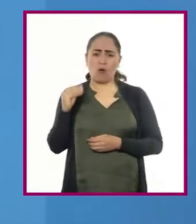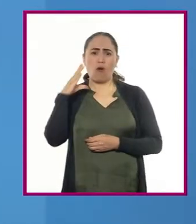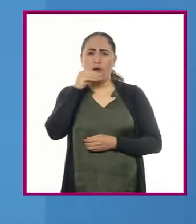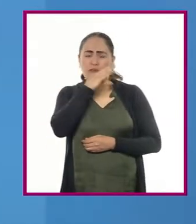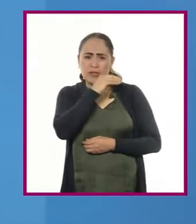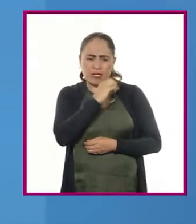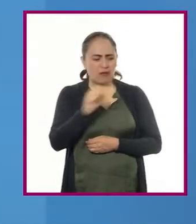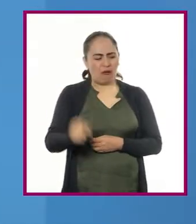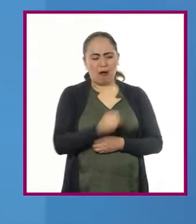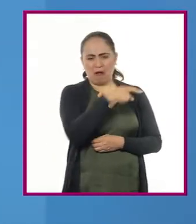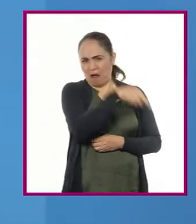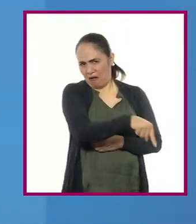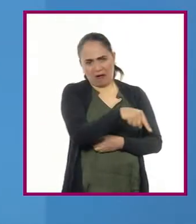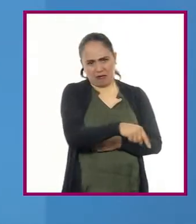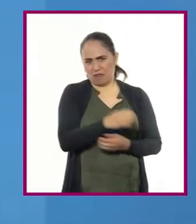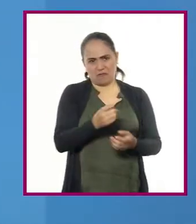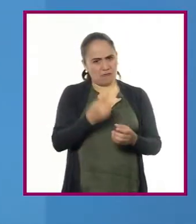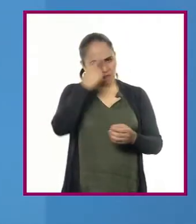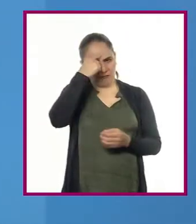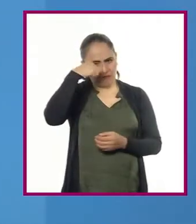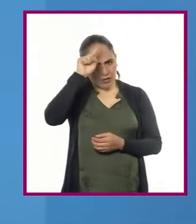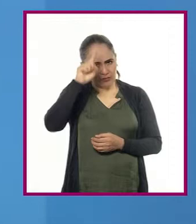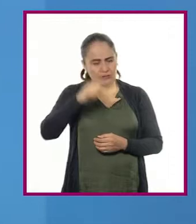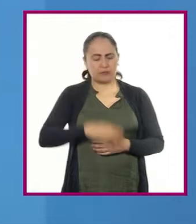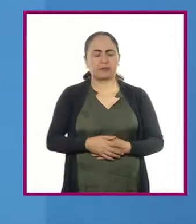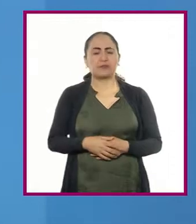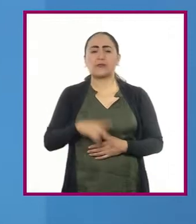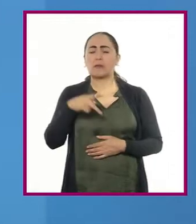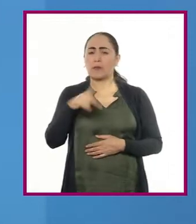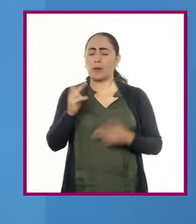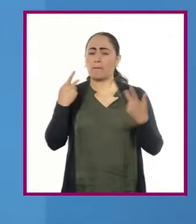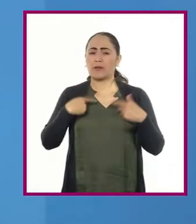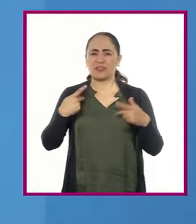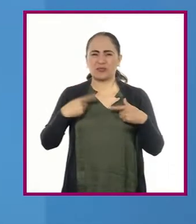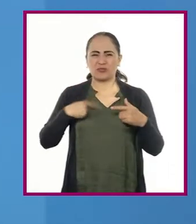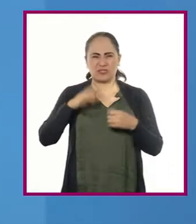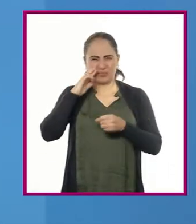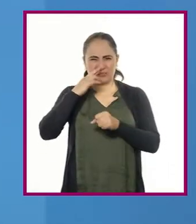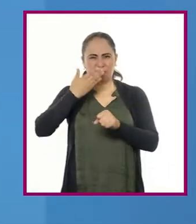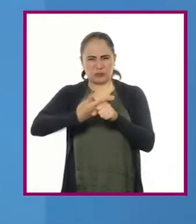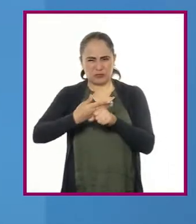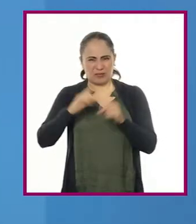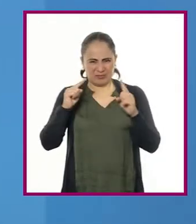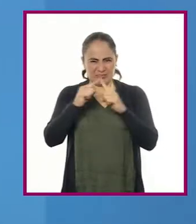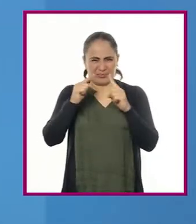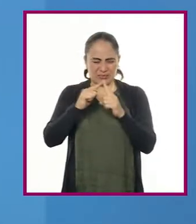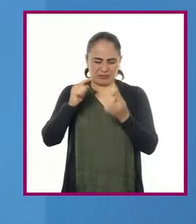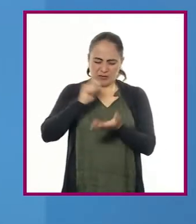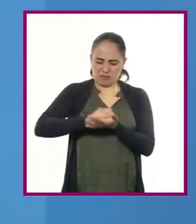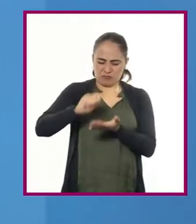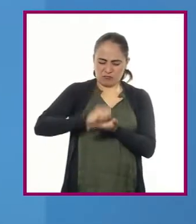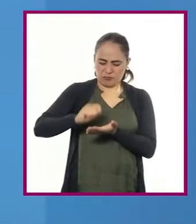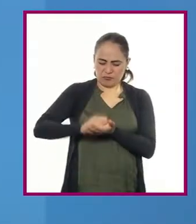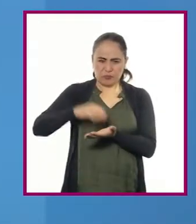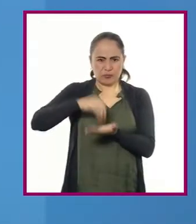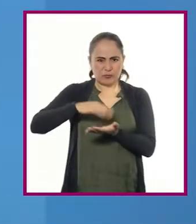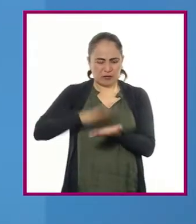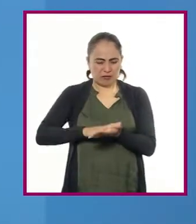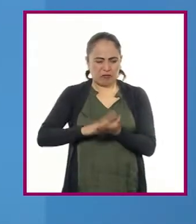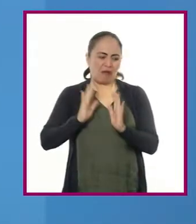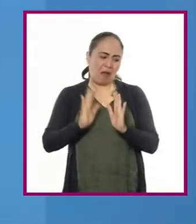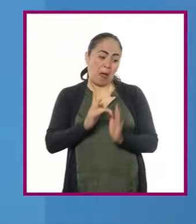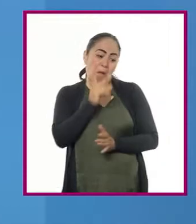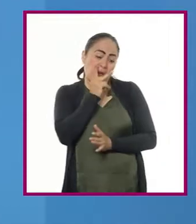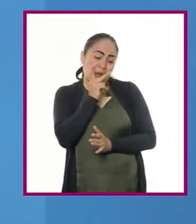y muchas veces los párrocos encargados de los registros resolvían la cuestión ubicando al individuo en la etnia del